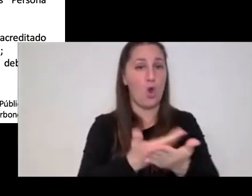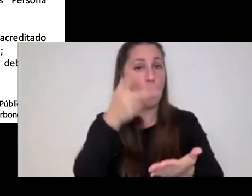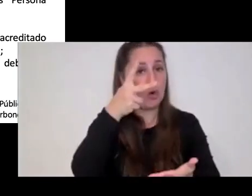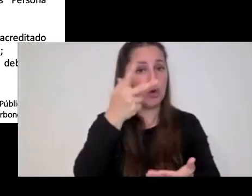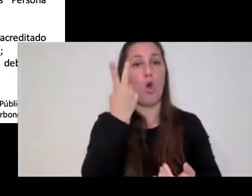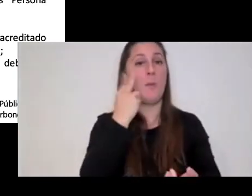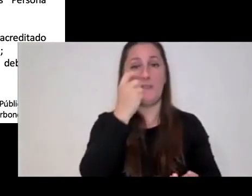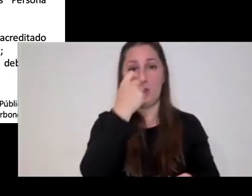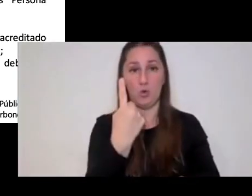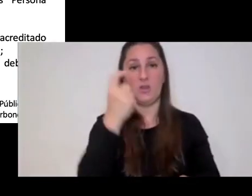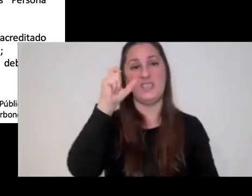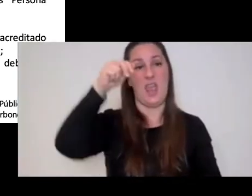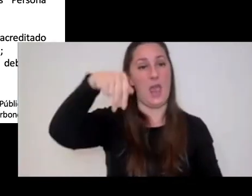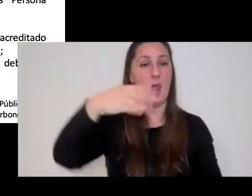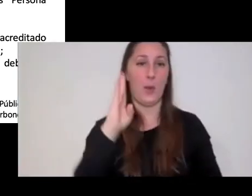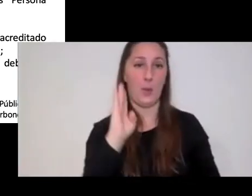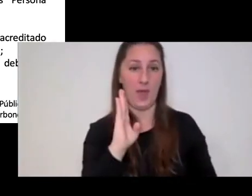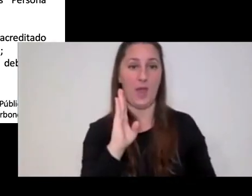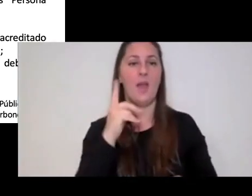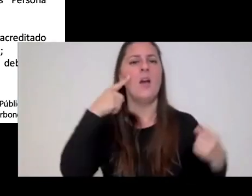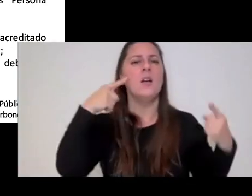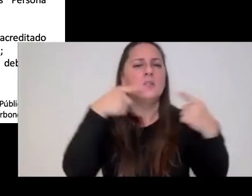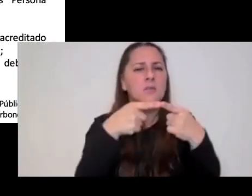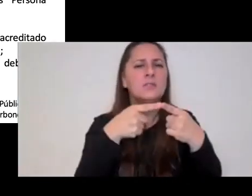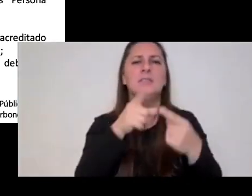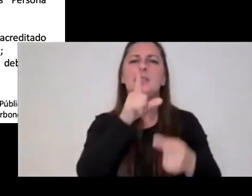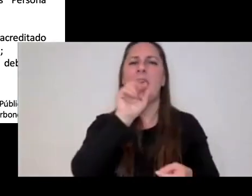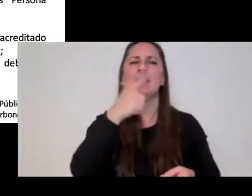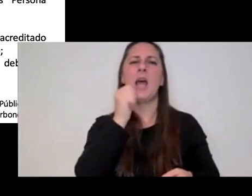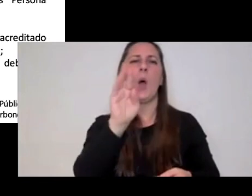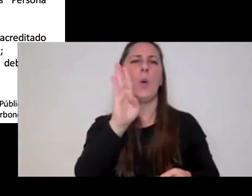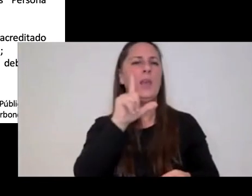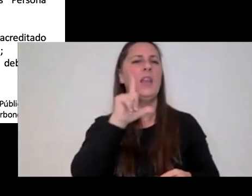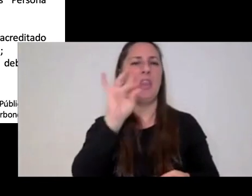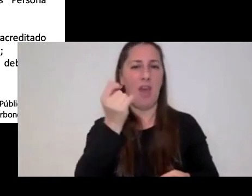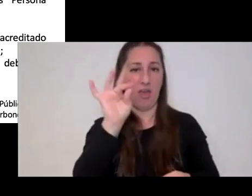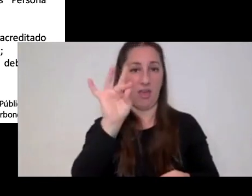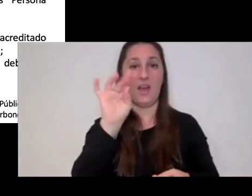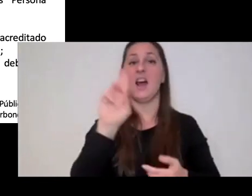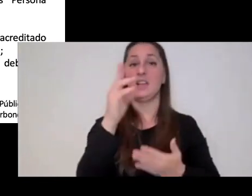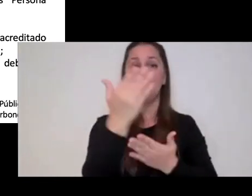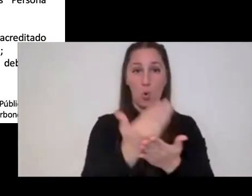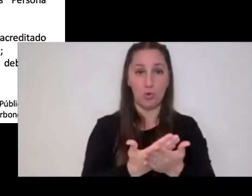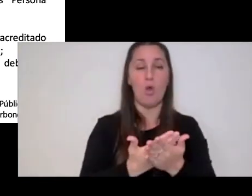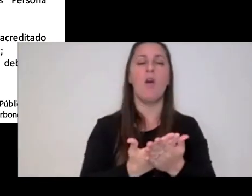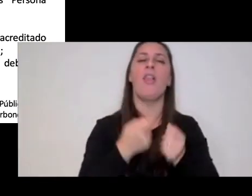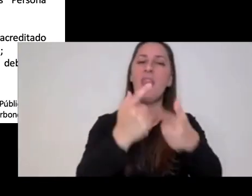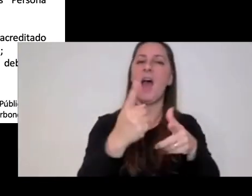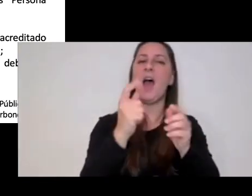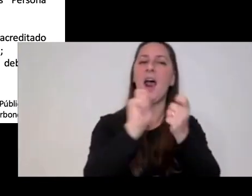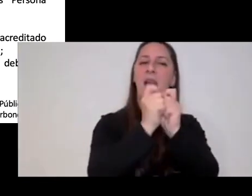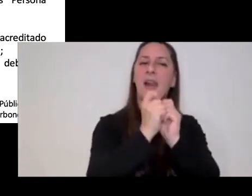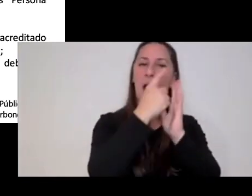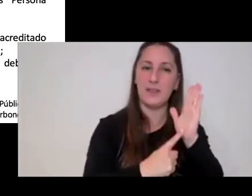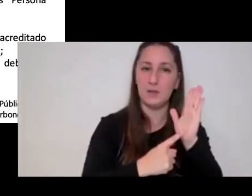CNB, orientada a la trazabilidad. ¿Qué significa esto? Esta resolución va a reglamentar cómo va a abrir la cuenta, cómo va a